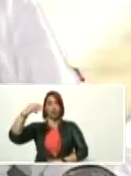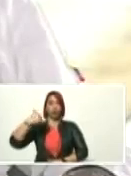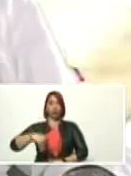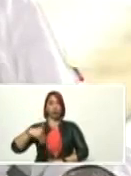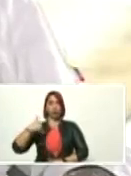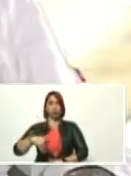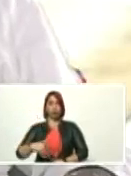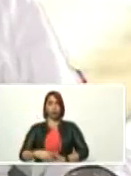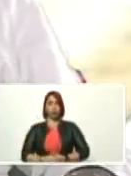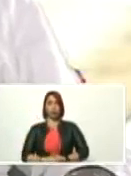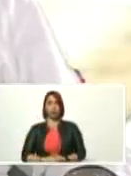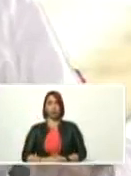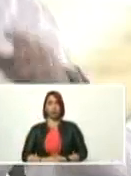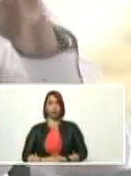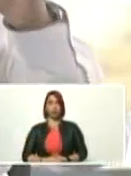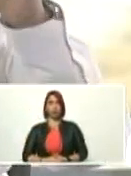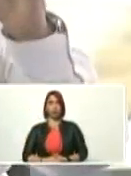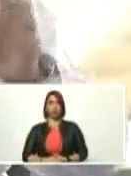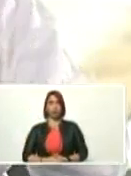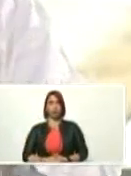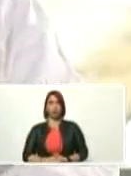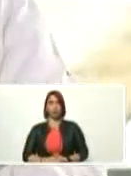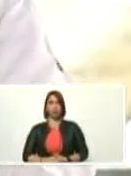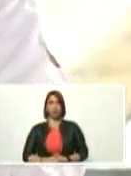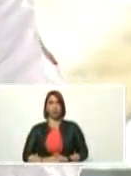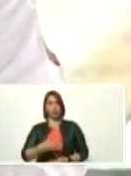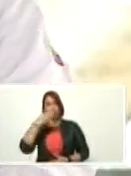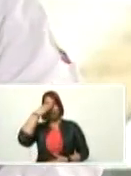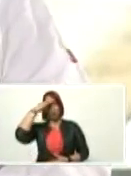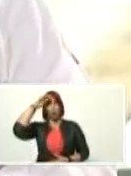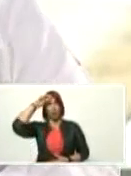Argentina, bueno, Cuba,